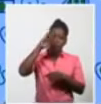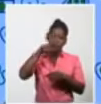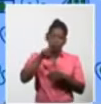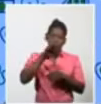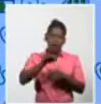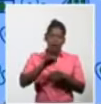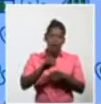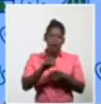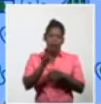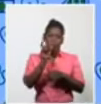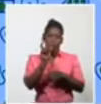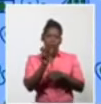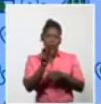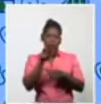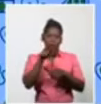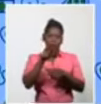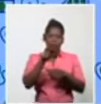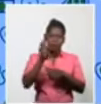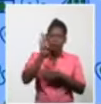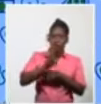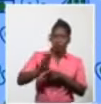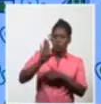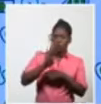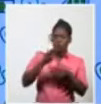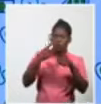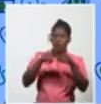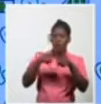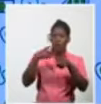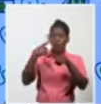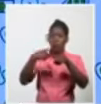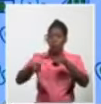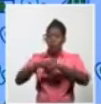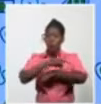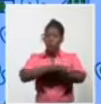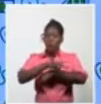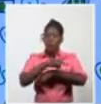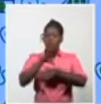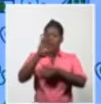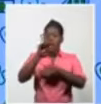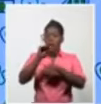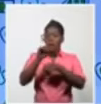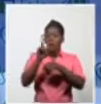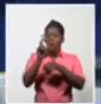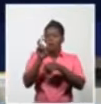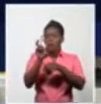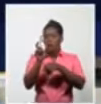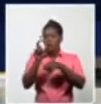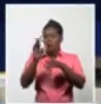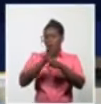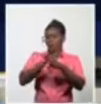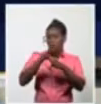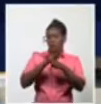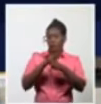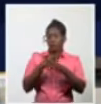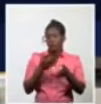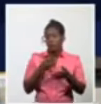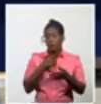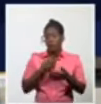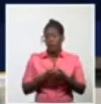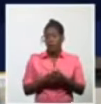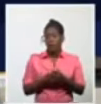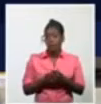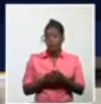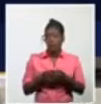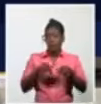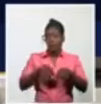epidemiológico mientras otros países hablan de meseta? ¿Puede explicar la diferencia? Sí, el pico es pico y la meseta es la meseta, ¿no? O